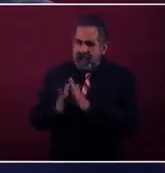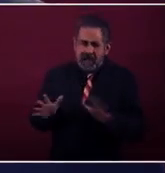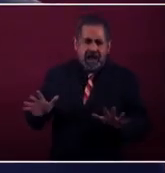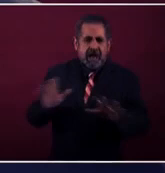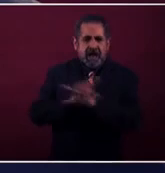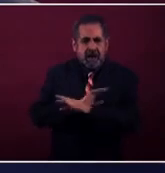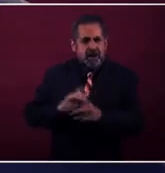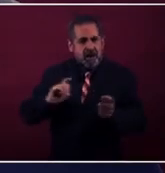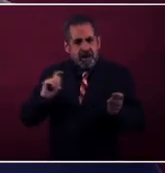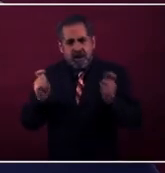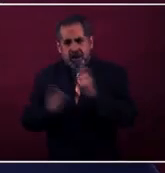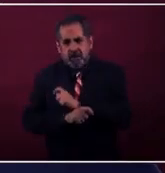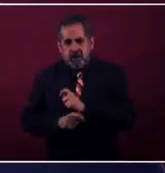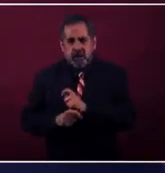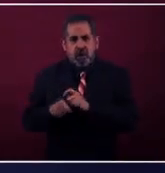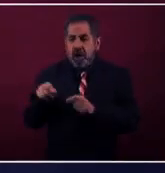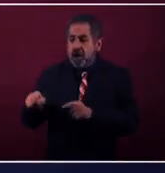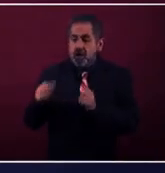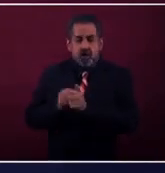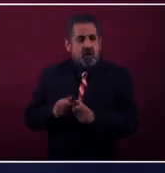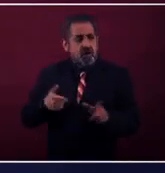la transformación por la vía armada.